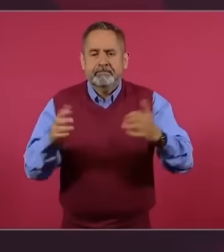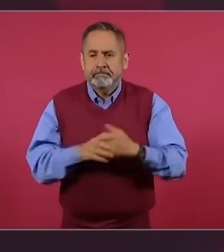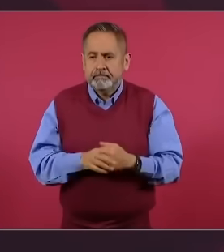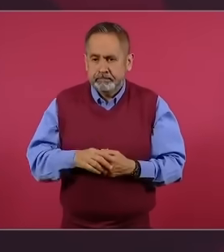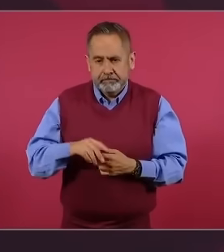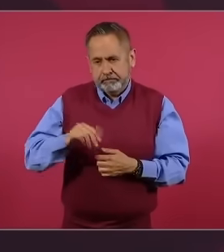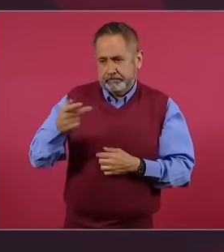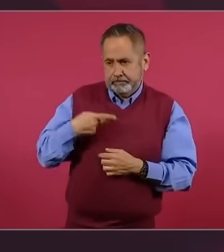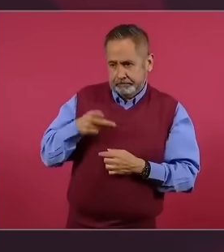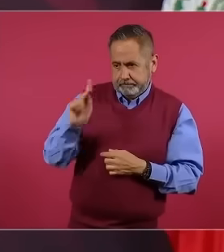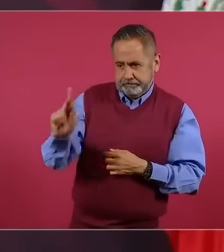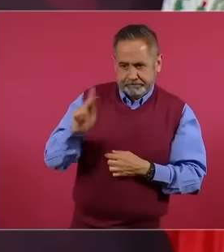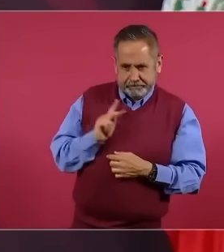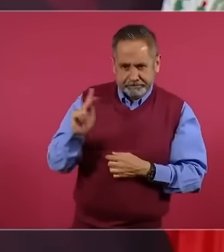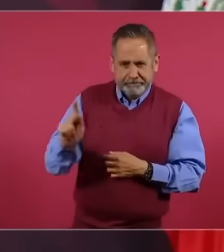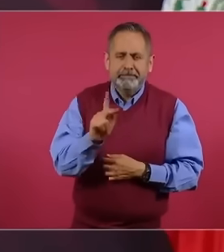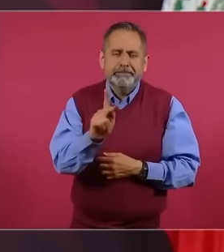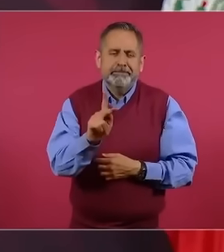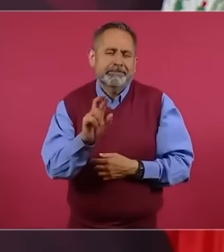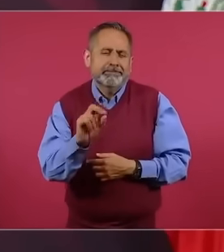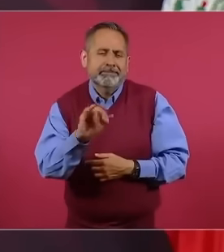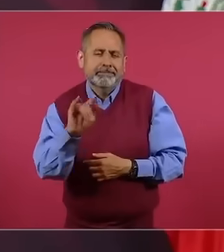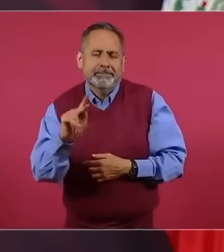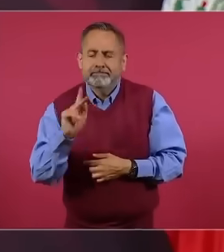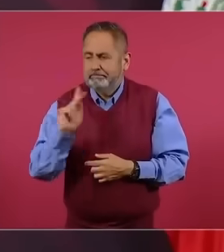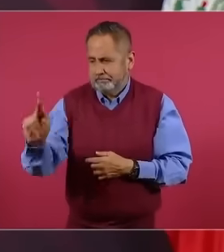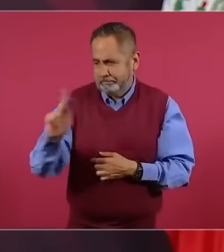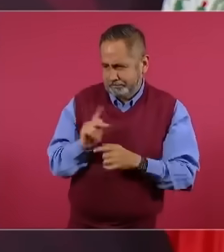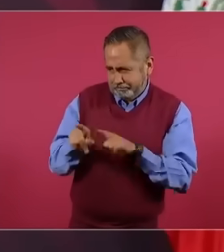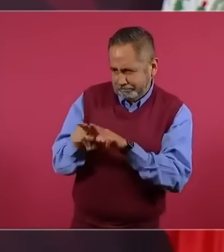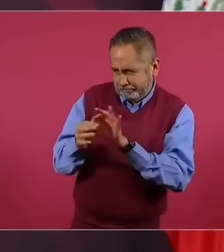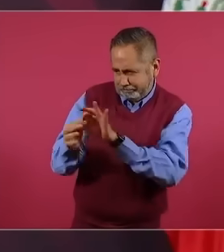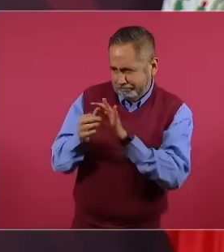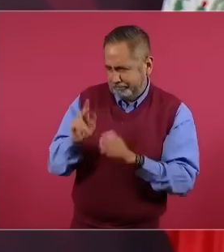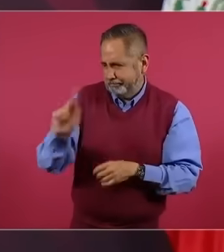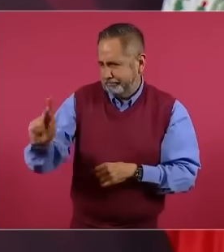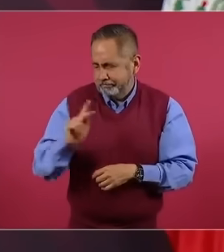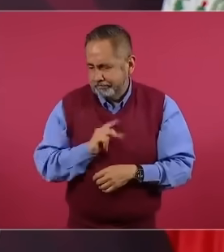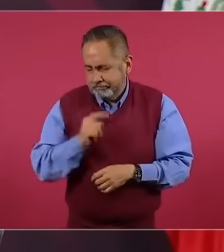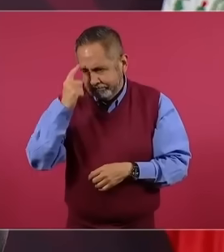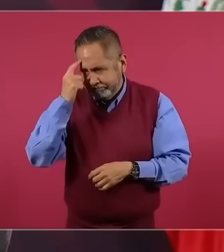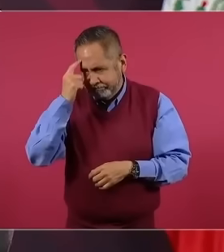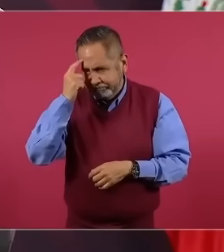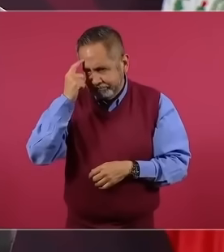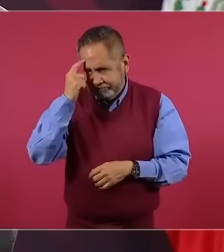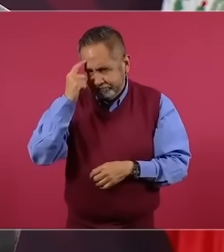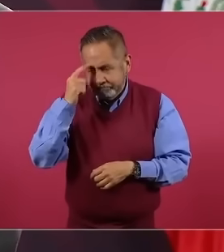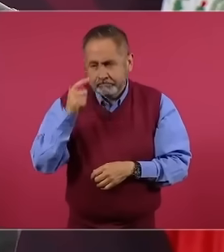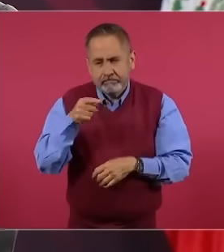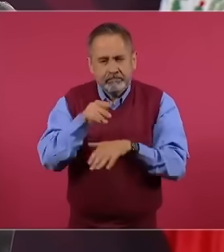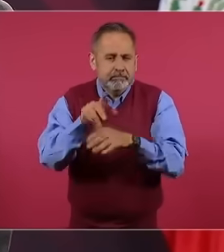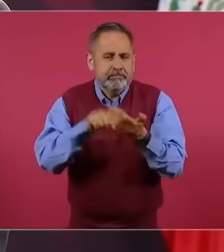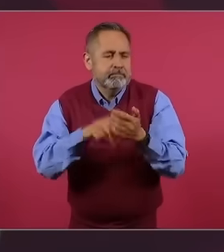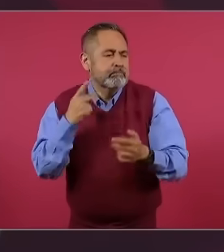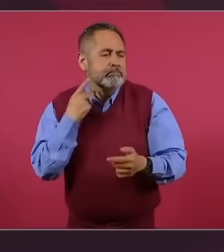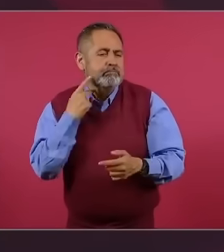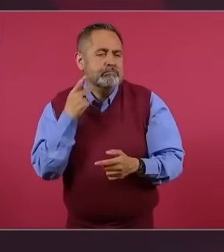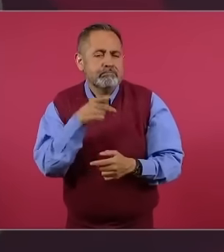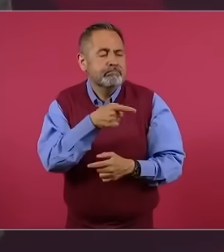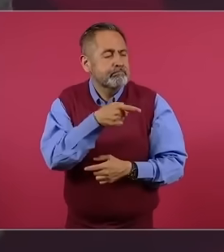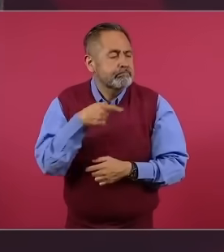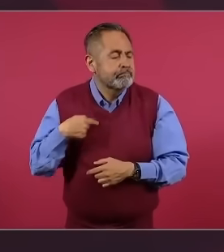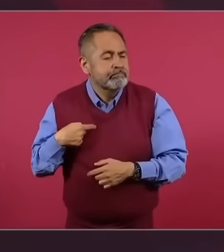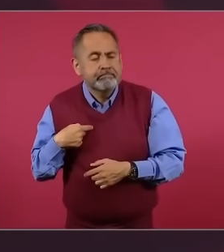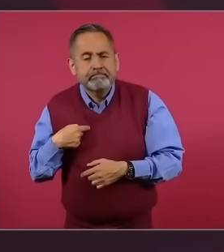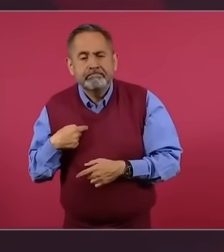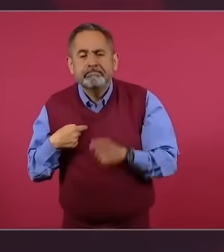prójimo, a nuestros semejantes en el terreno político